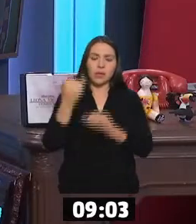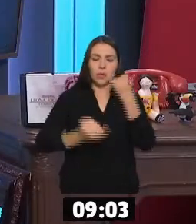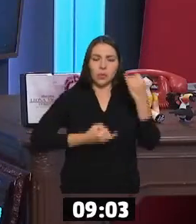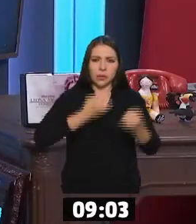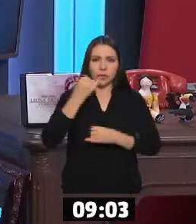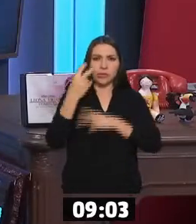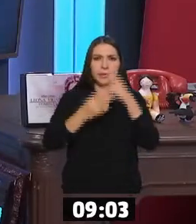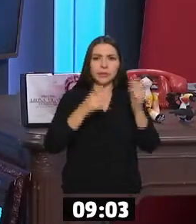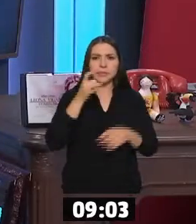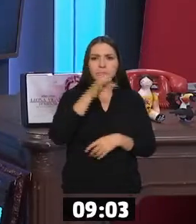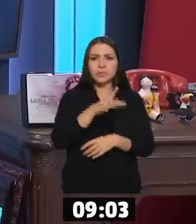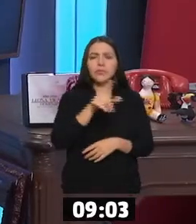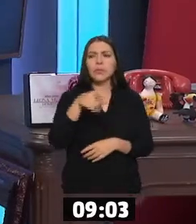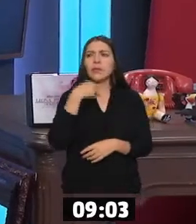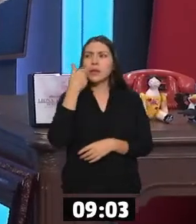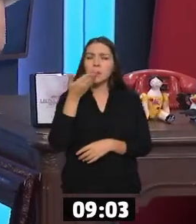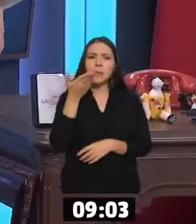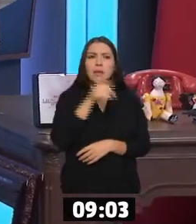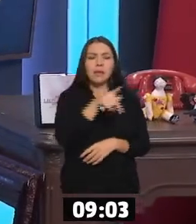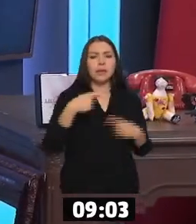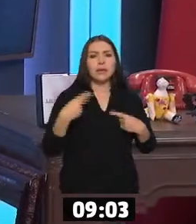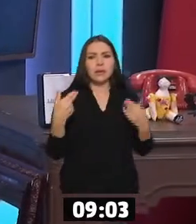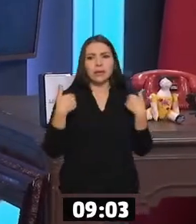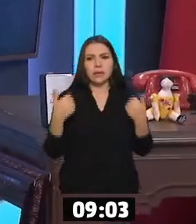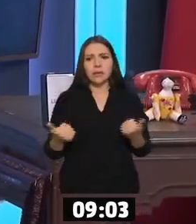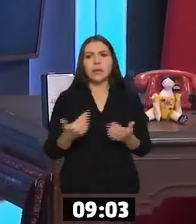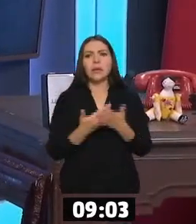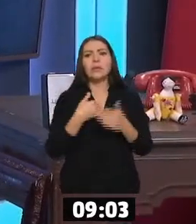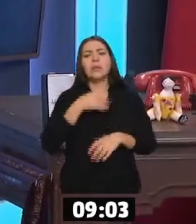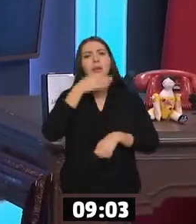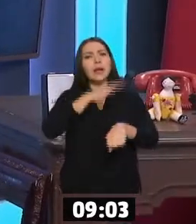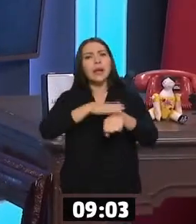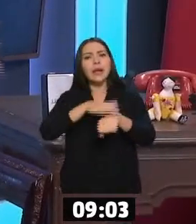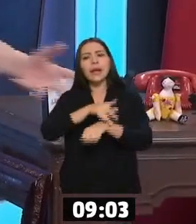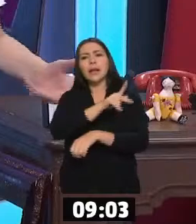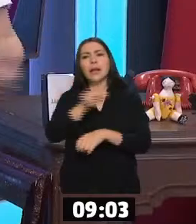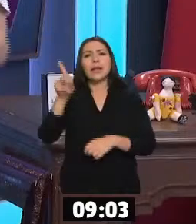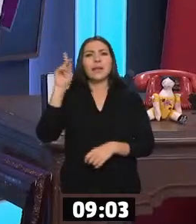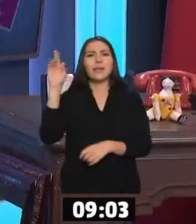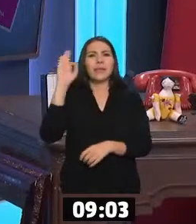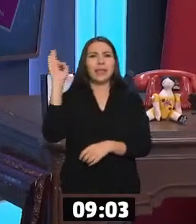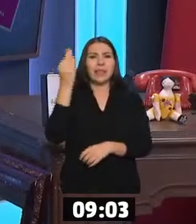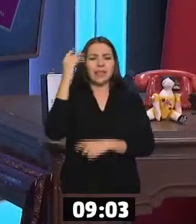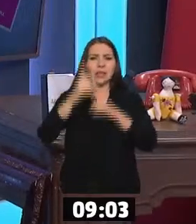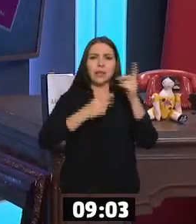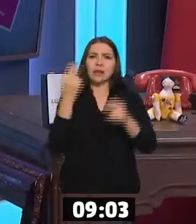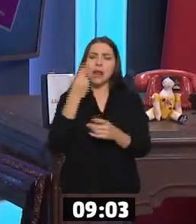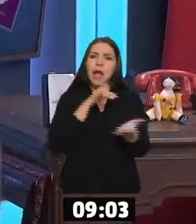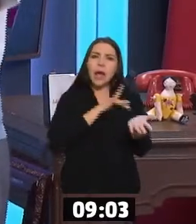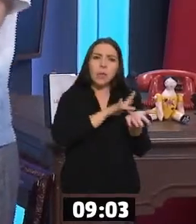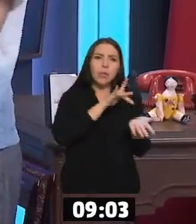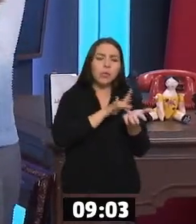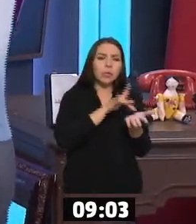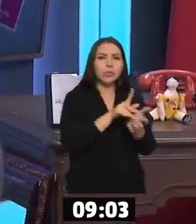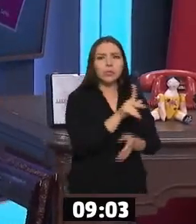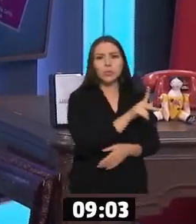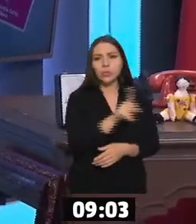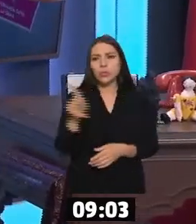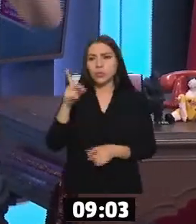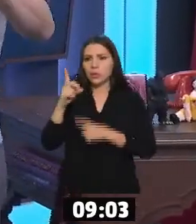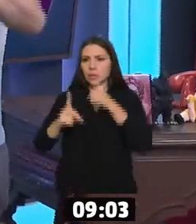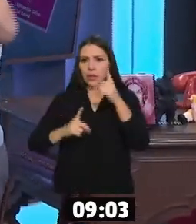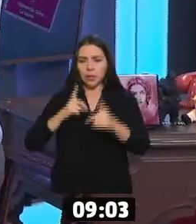a la Federación del Deporte, échenle ganitas a todos los deportes. Sí. Ya vimos que se puede sobresalir